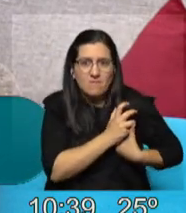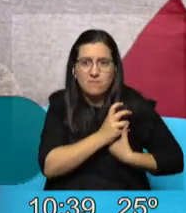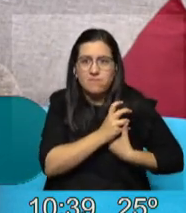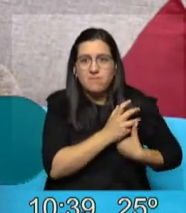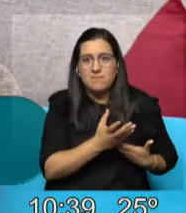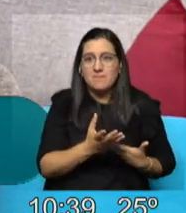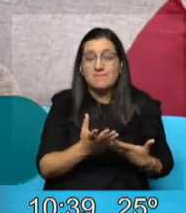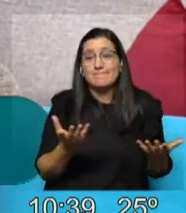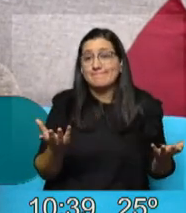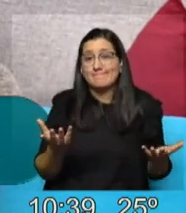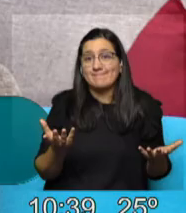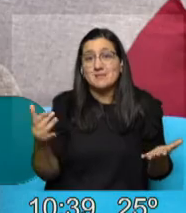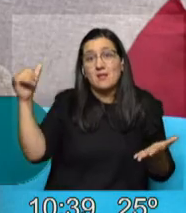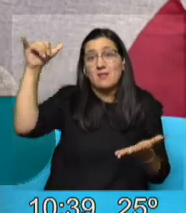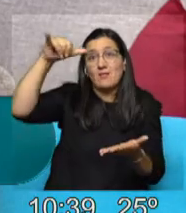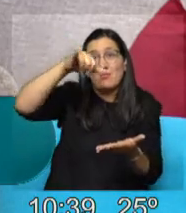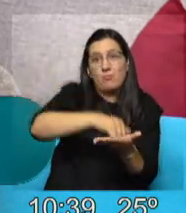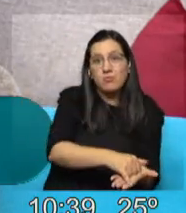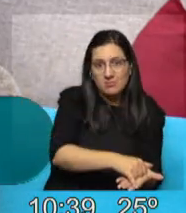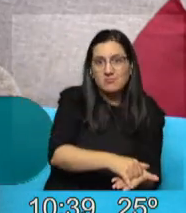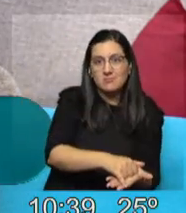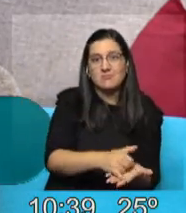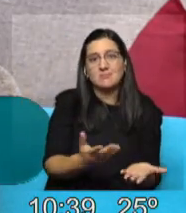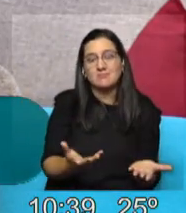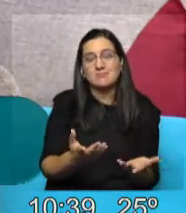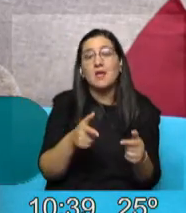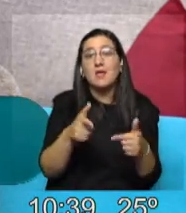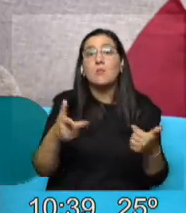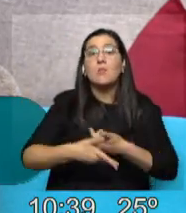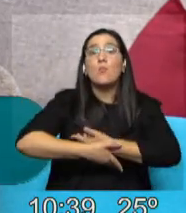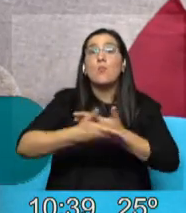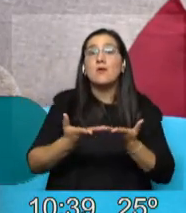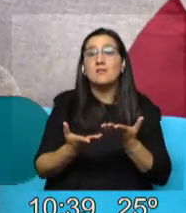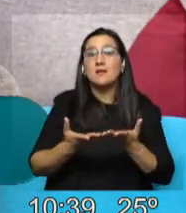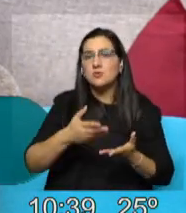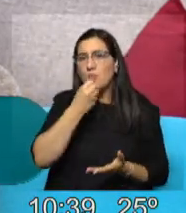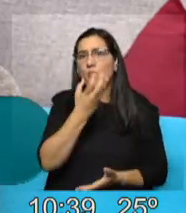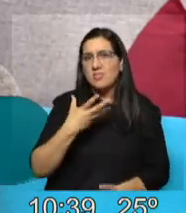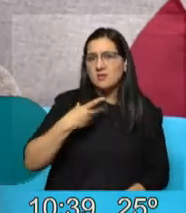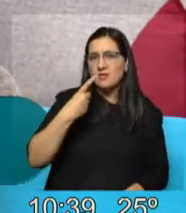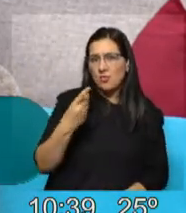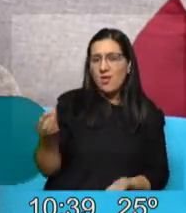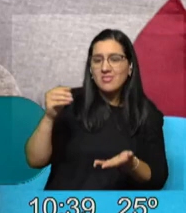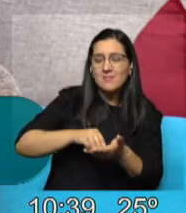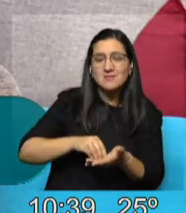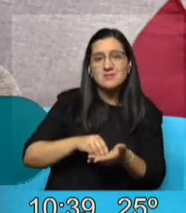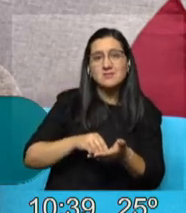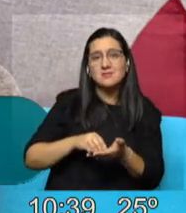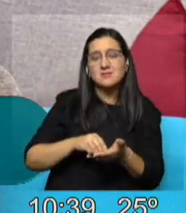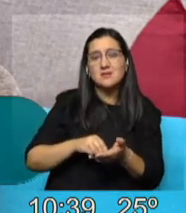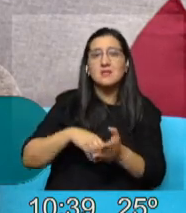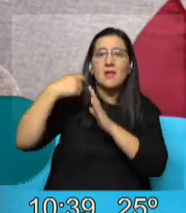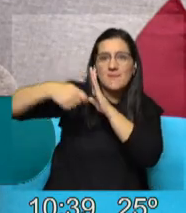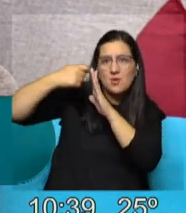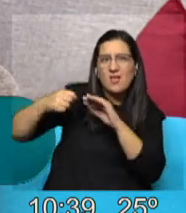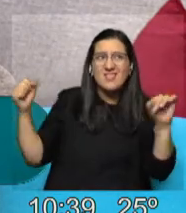simple. Es una buena película. Bayona acá demuestra que es un muy buen director, que además venía de hacer películas